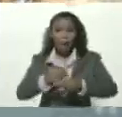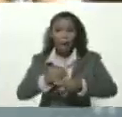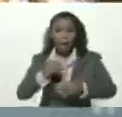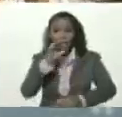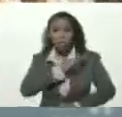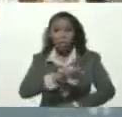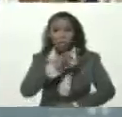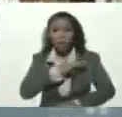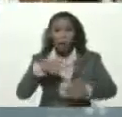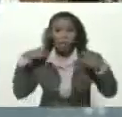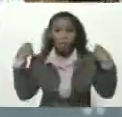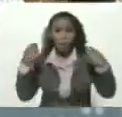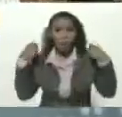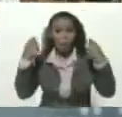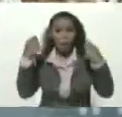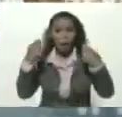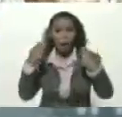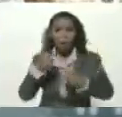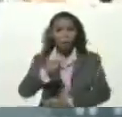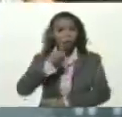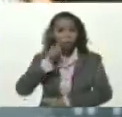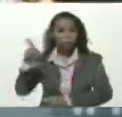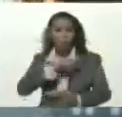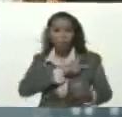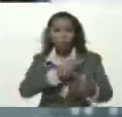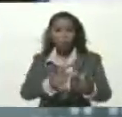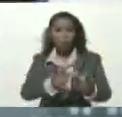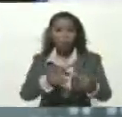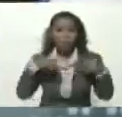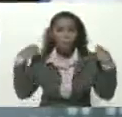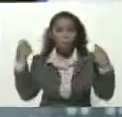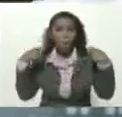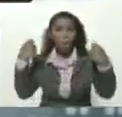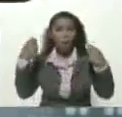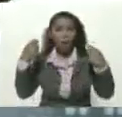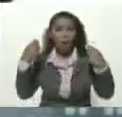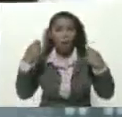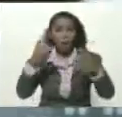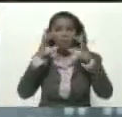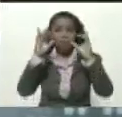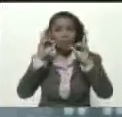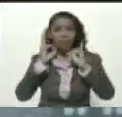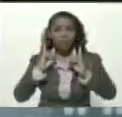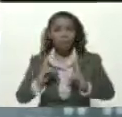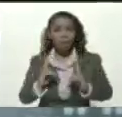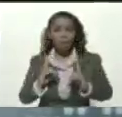soberanía popular, su voluntad popular, y decida